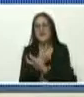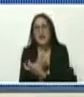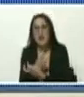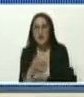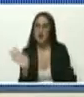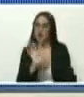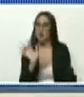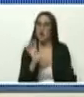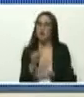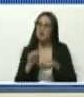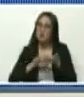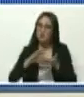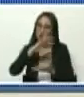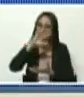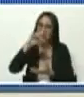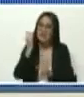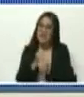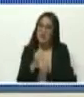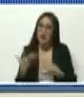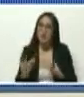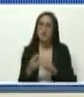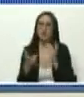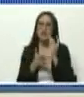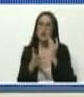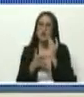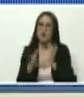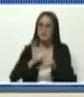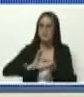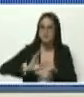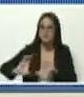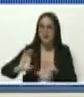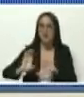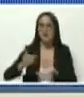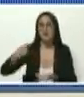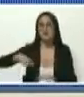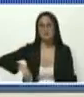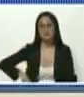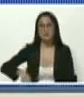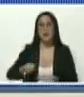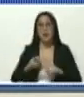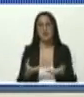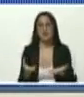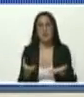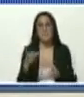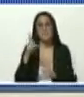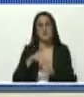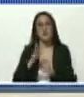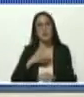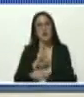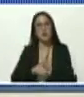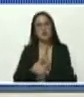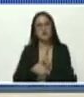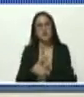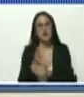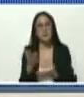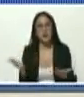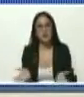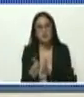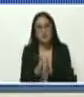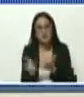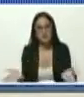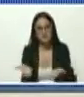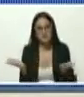solución es trabajar con la tecnología, con financiamiento e inversiones para ganar. Garantizar que el petróleo pueda utilizarse para estimular